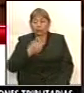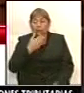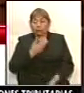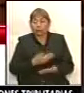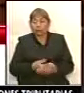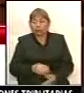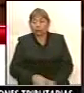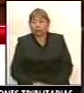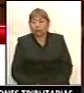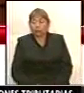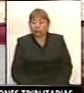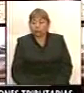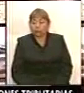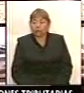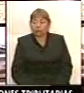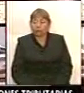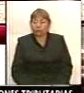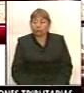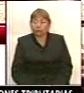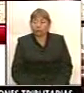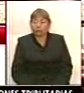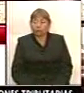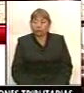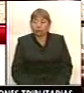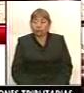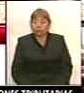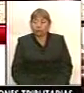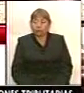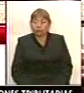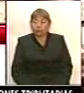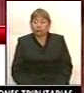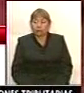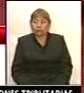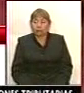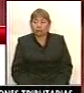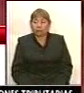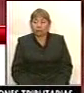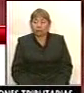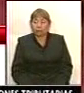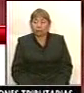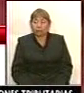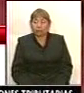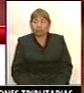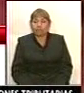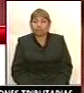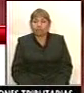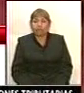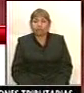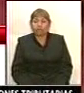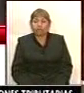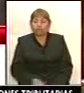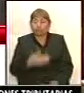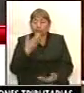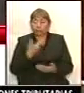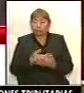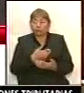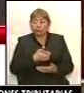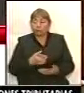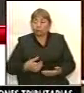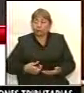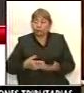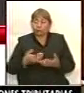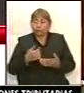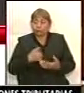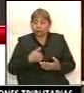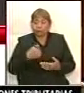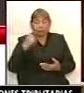gracias, congresista Montenegro. Congresista Montenegro. Gracias, presidenta. Gracias, colegas. Yo creo